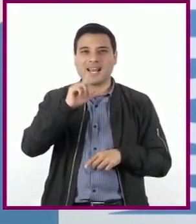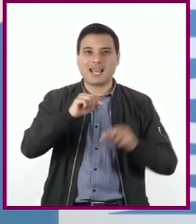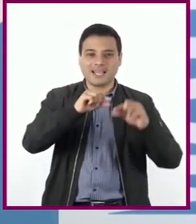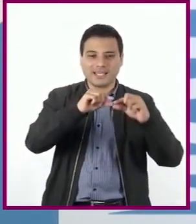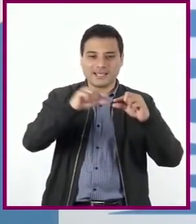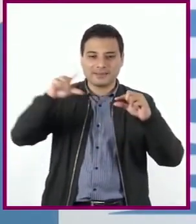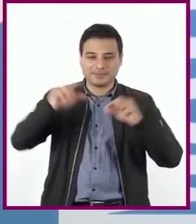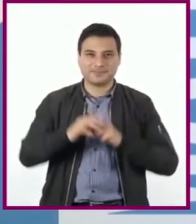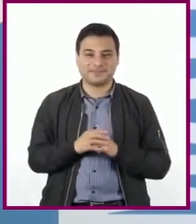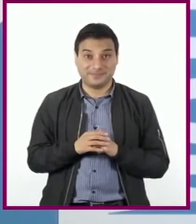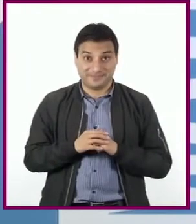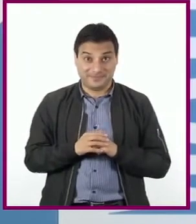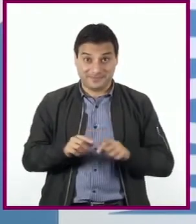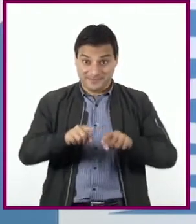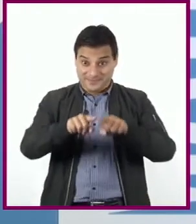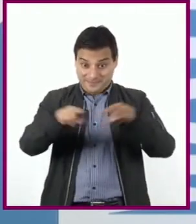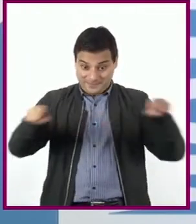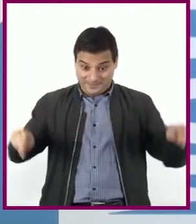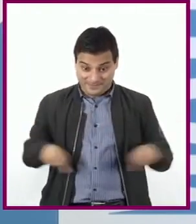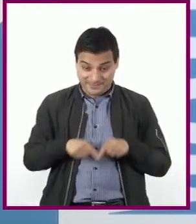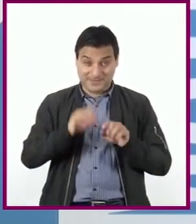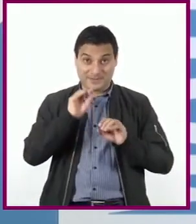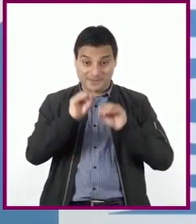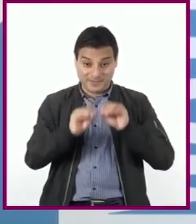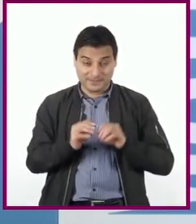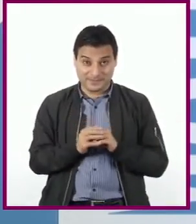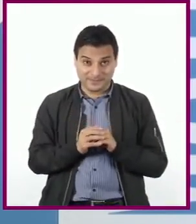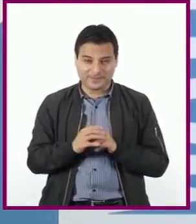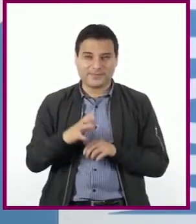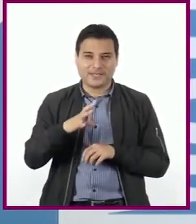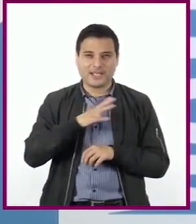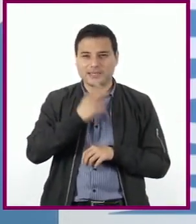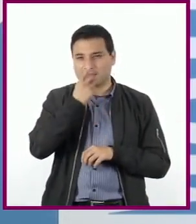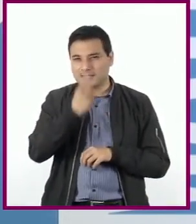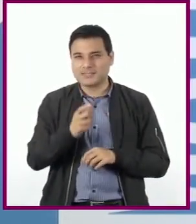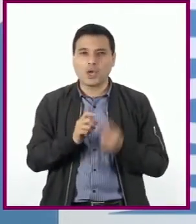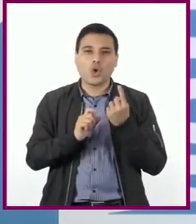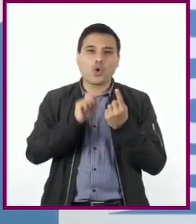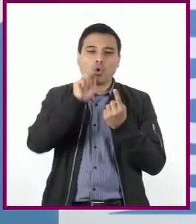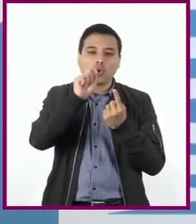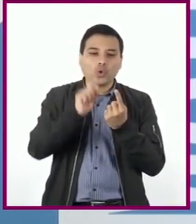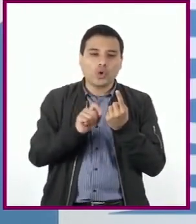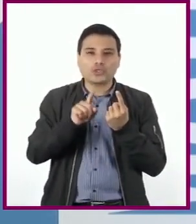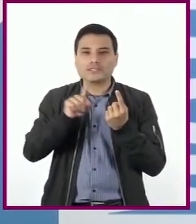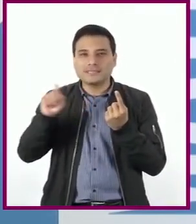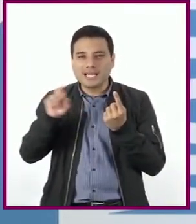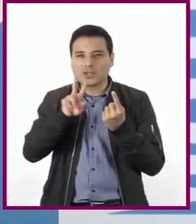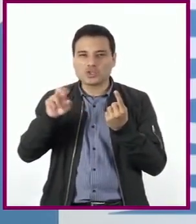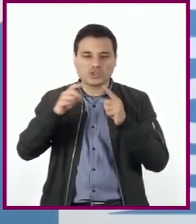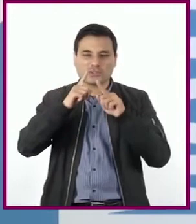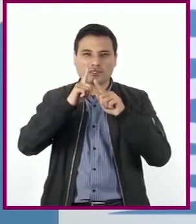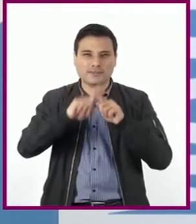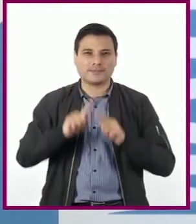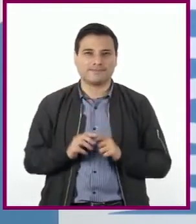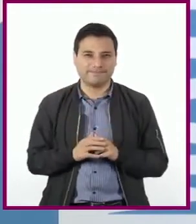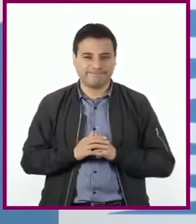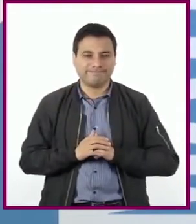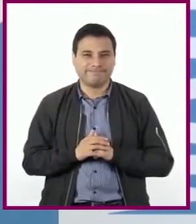maqueta representan las dimensiones originales en un tamaño generalmente